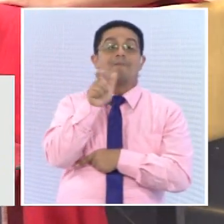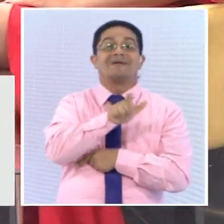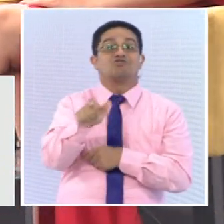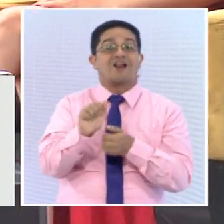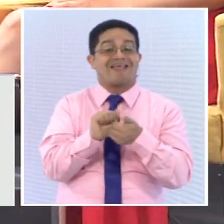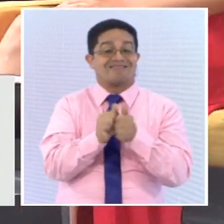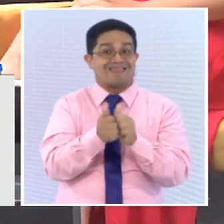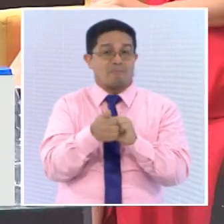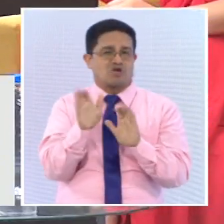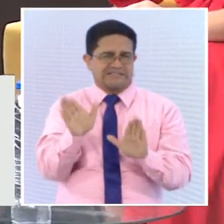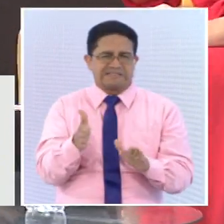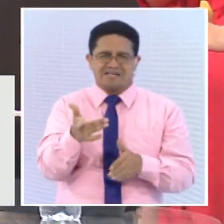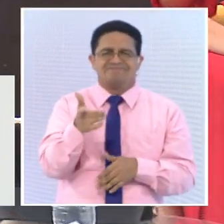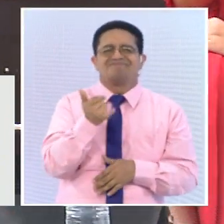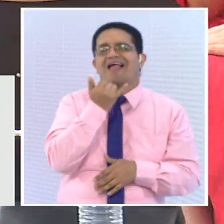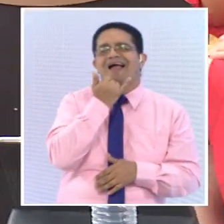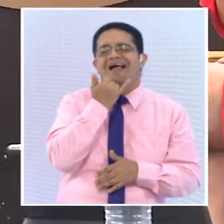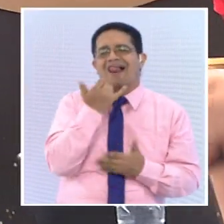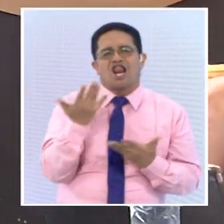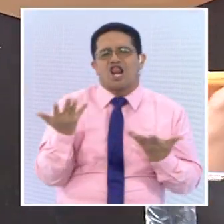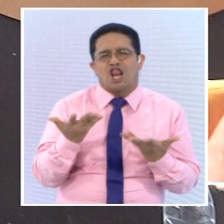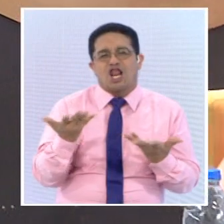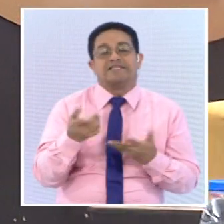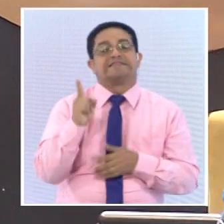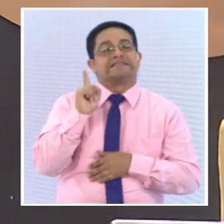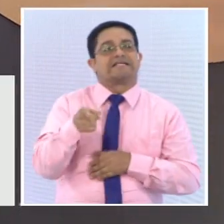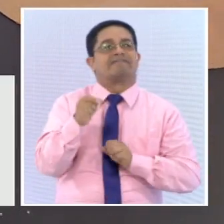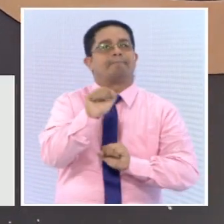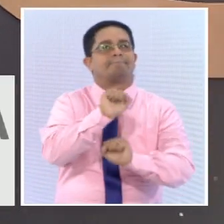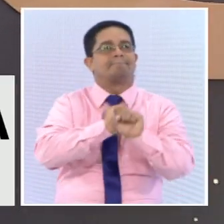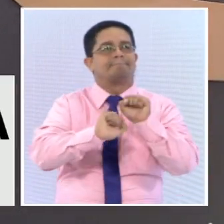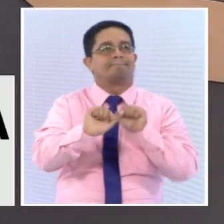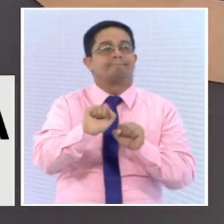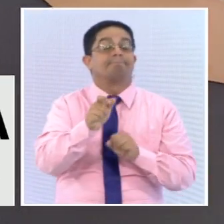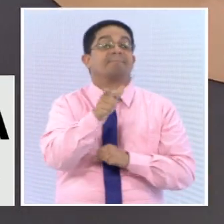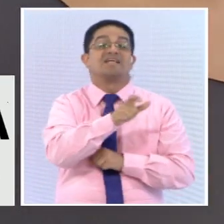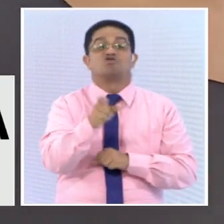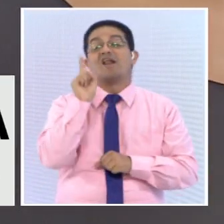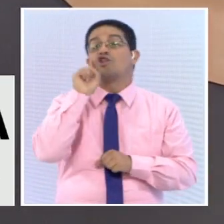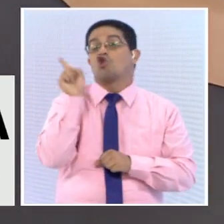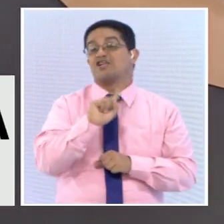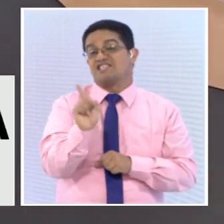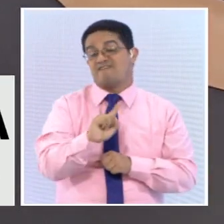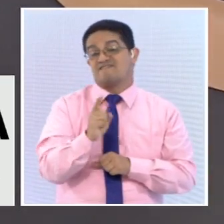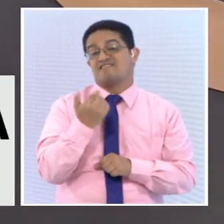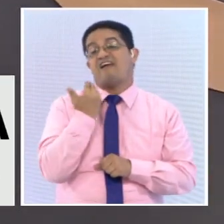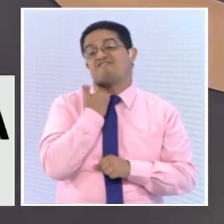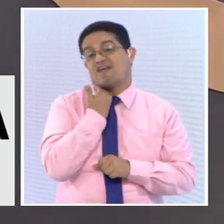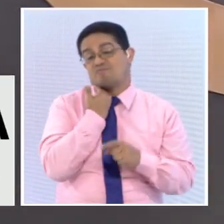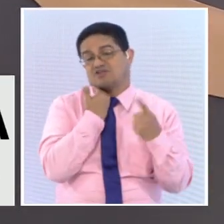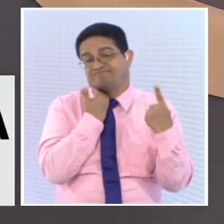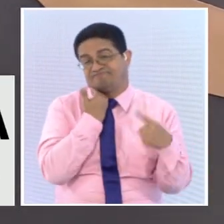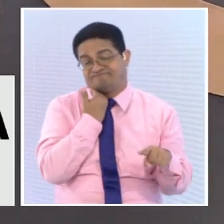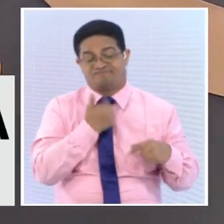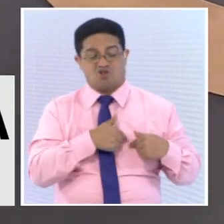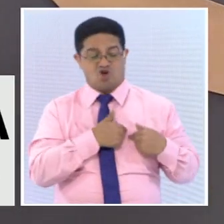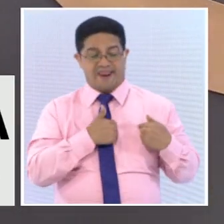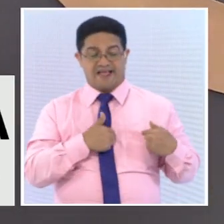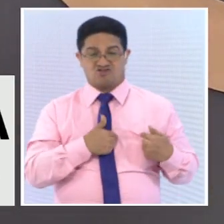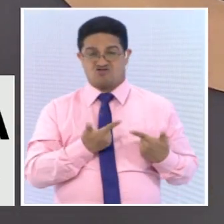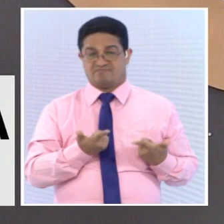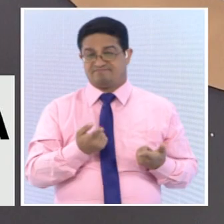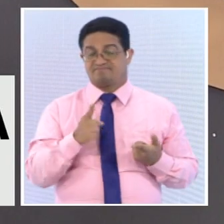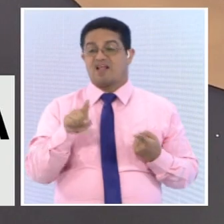que pasaba algo, que había que prevenir. Muchos pacientes no sabían que estaban enfermos y muchos pacientes de verdad no tienen después un